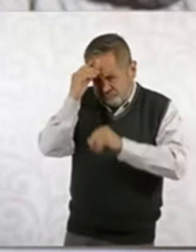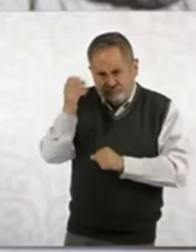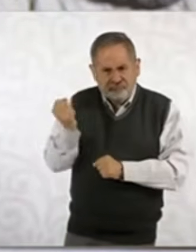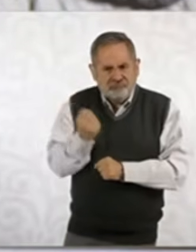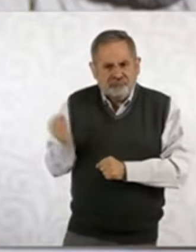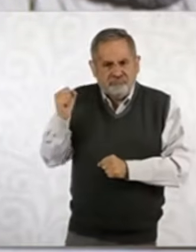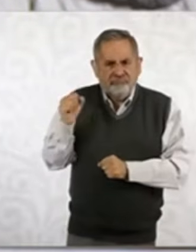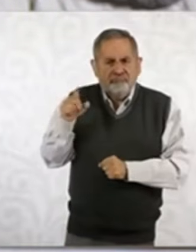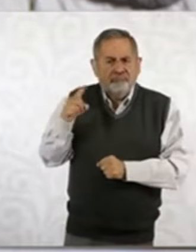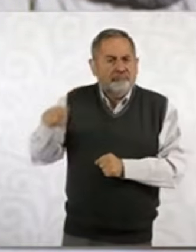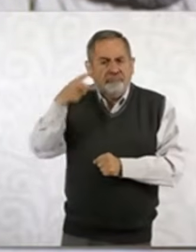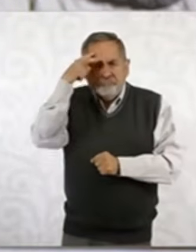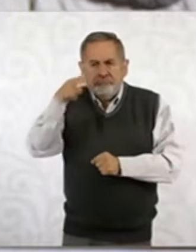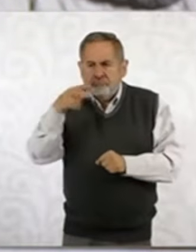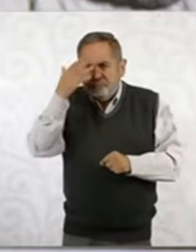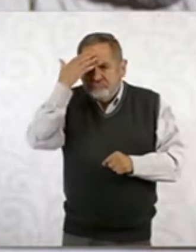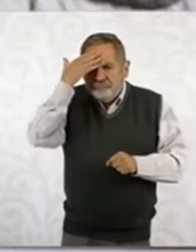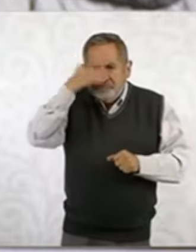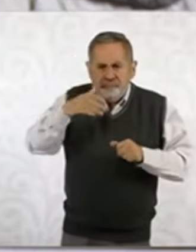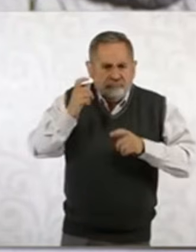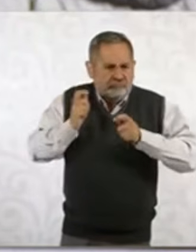las y los trabajadores mexicanos.